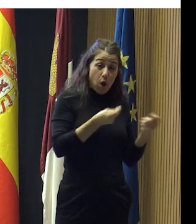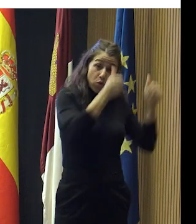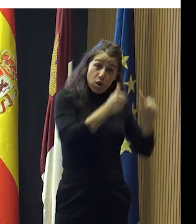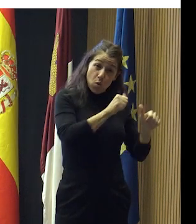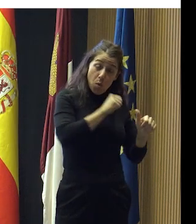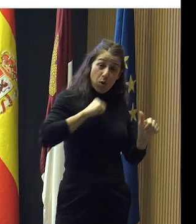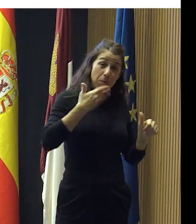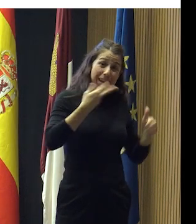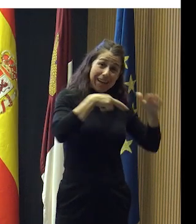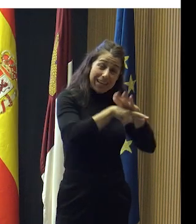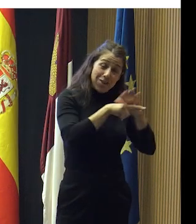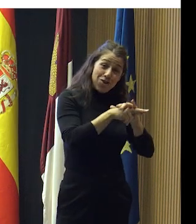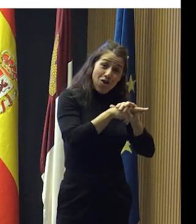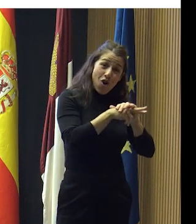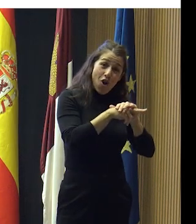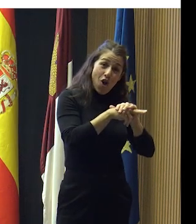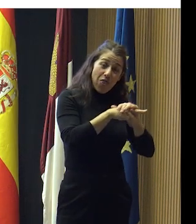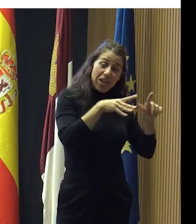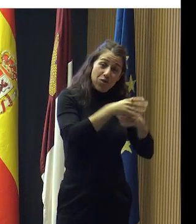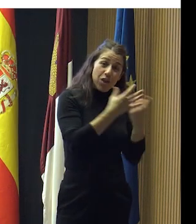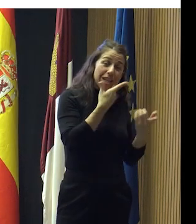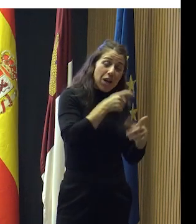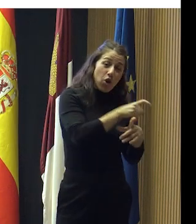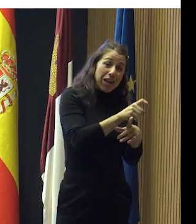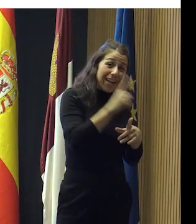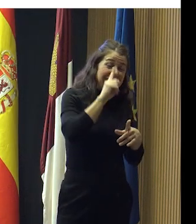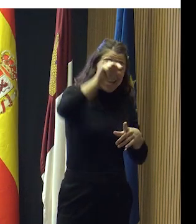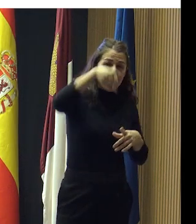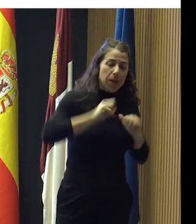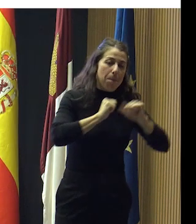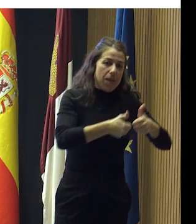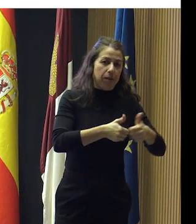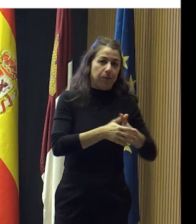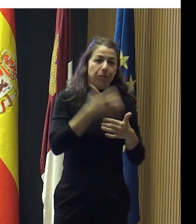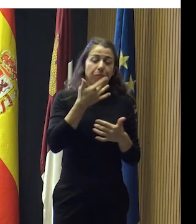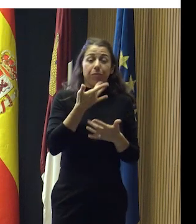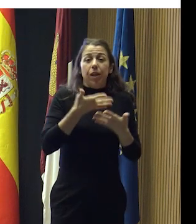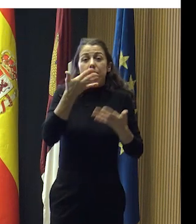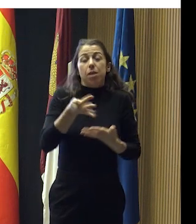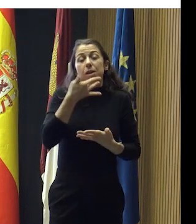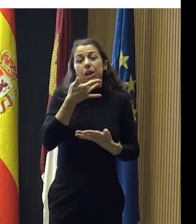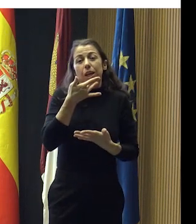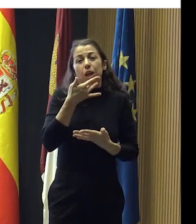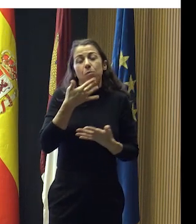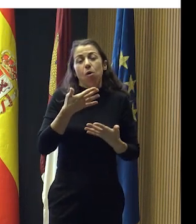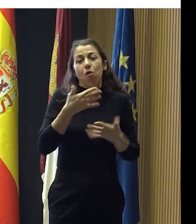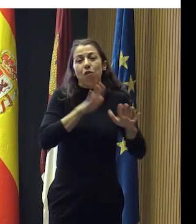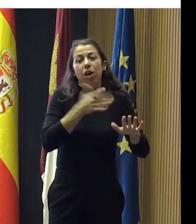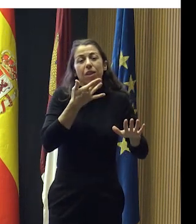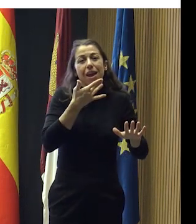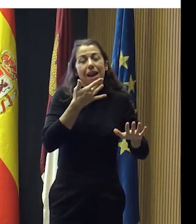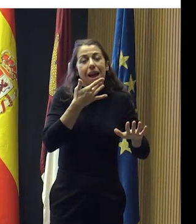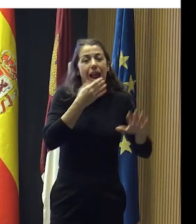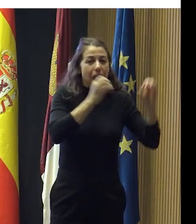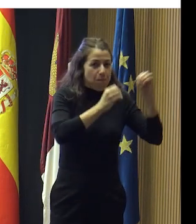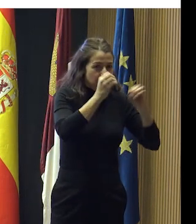propio de gestión de casos en oncología que empezará su primera edición el año que viene. Además, también queremos favorecer la innovación y la